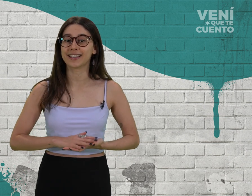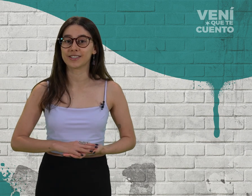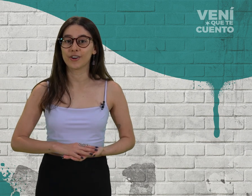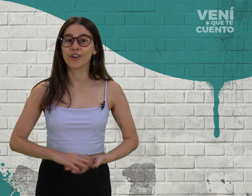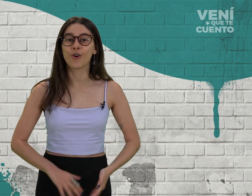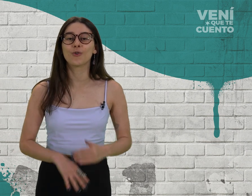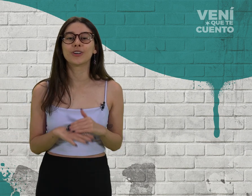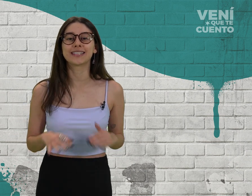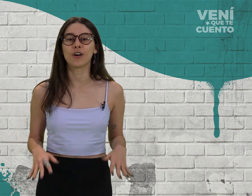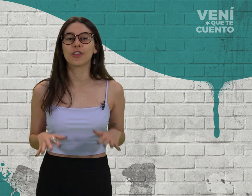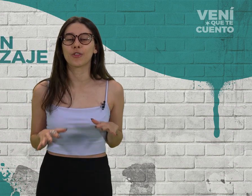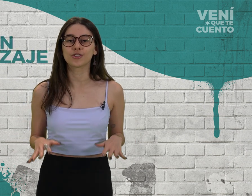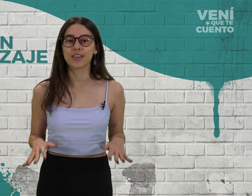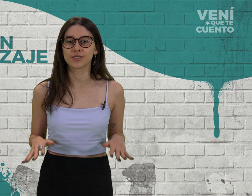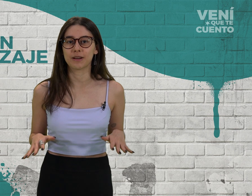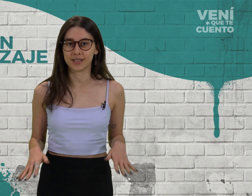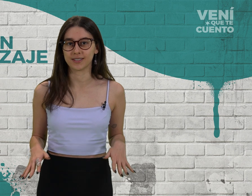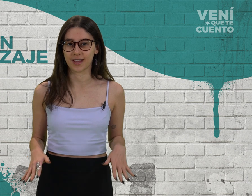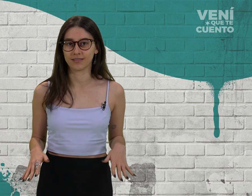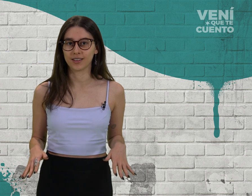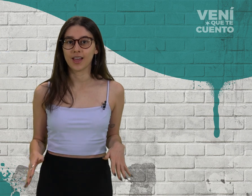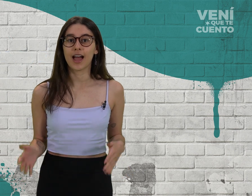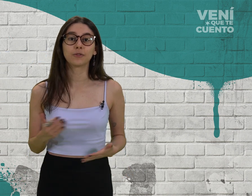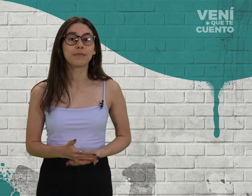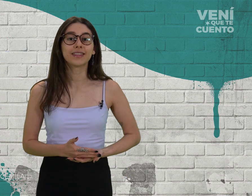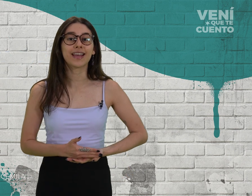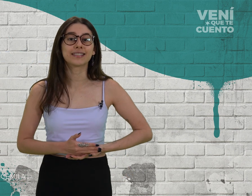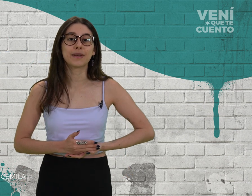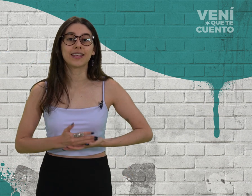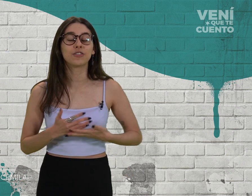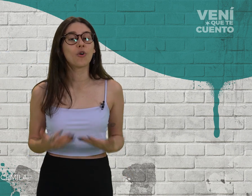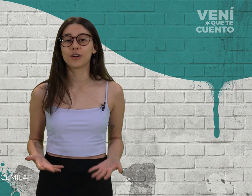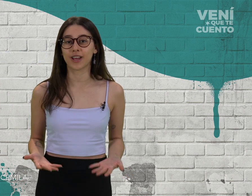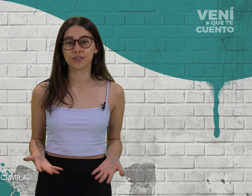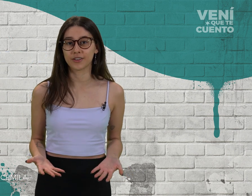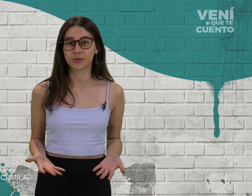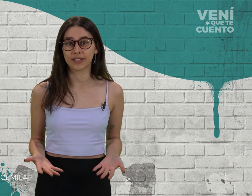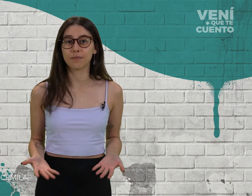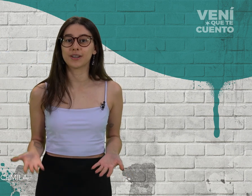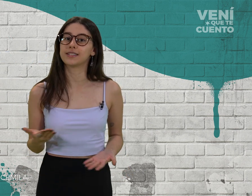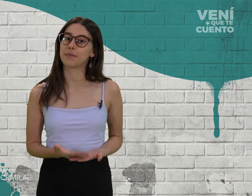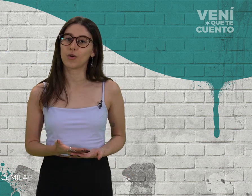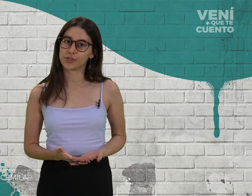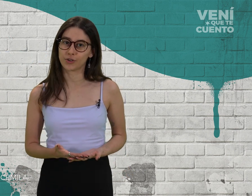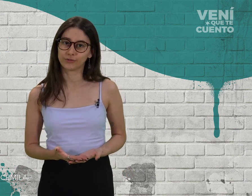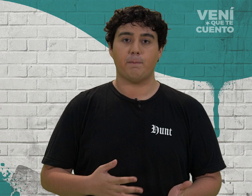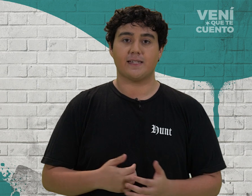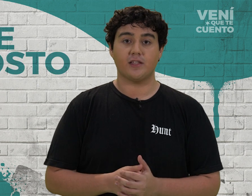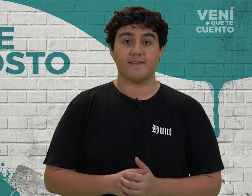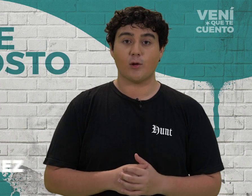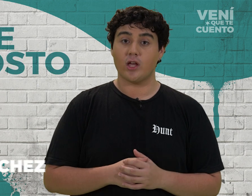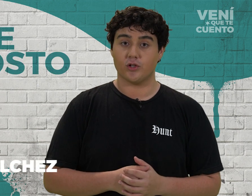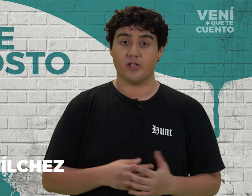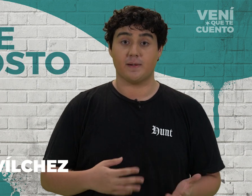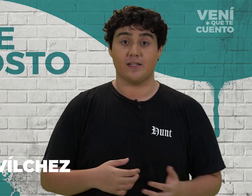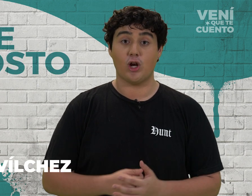a una generación con un rezago de dos años en aprendizaje actualmente esta pérdida no ha logrado ser resuelta por el sistema de Educación el